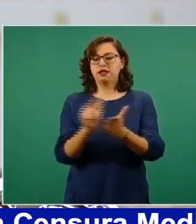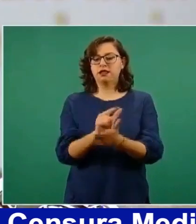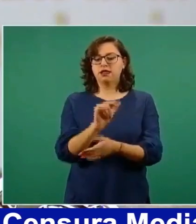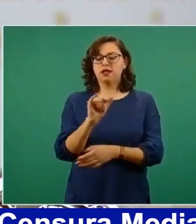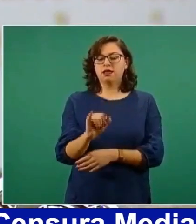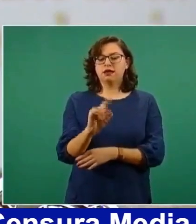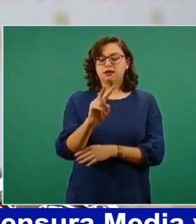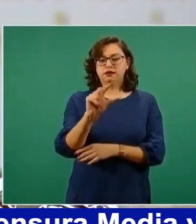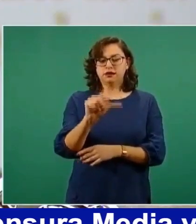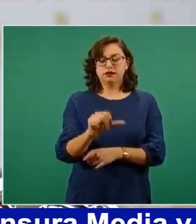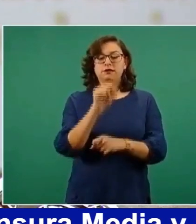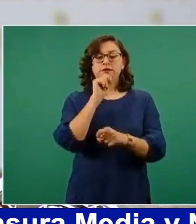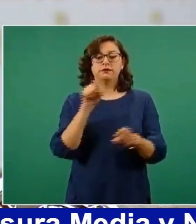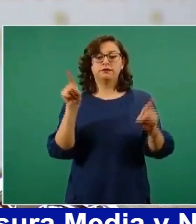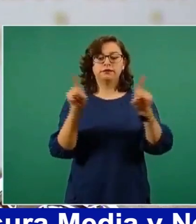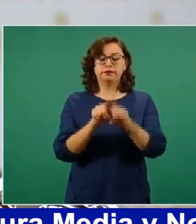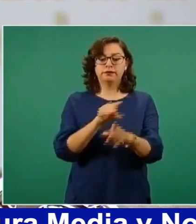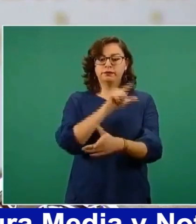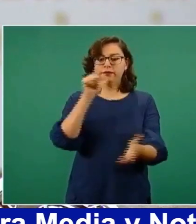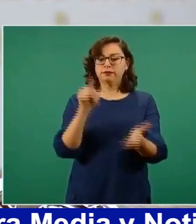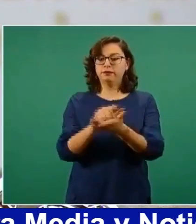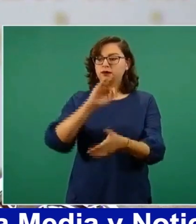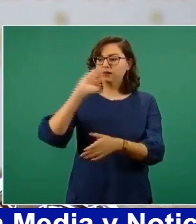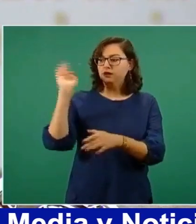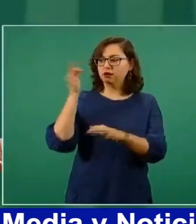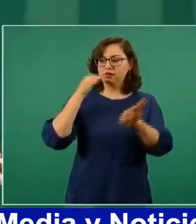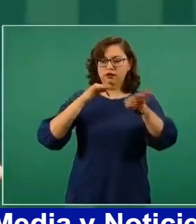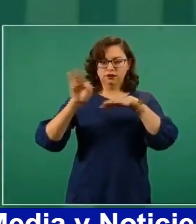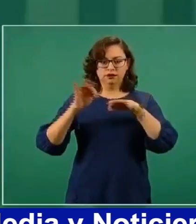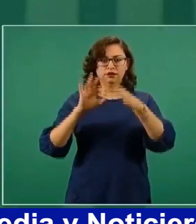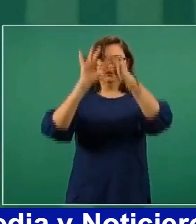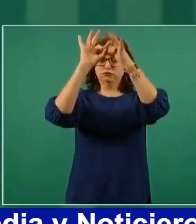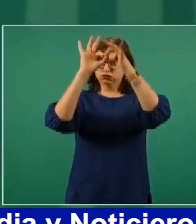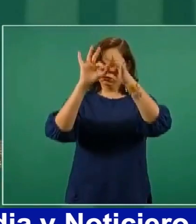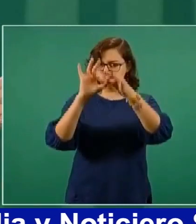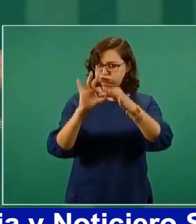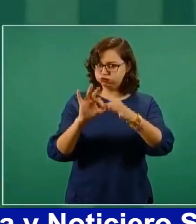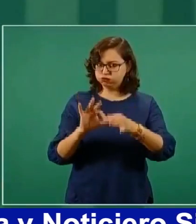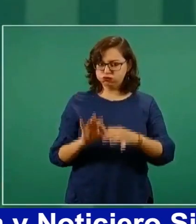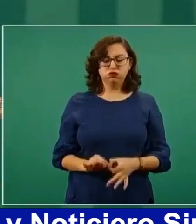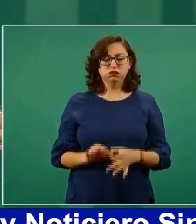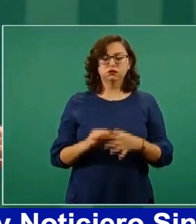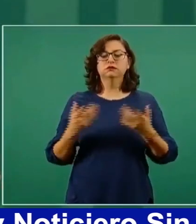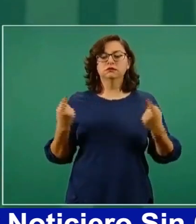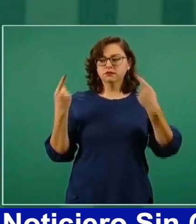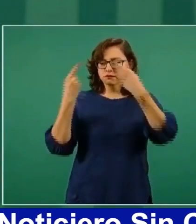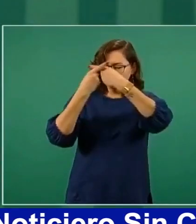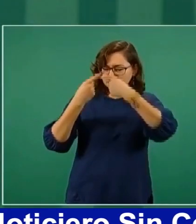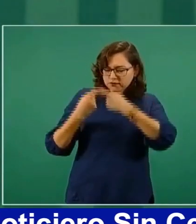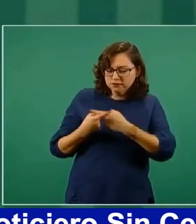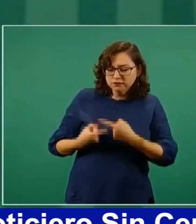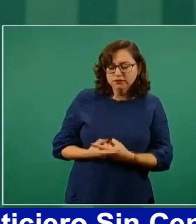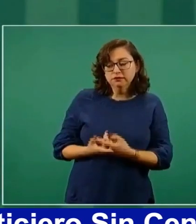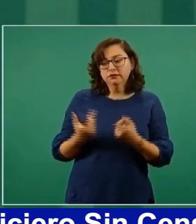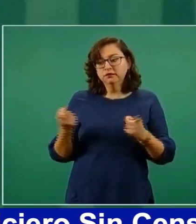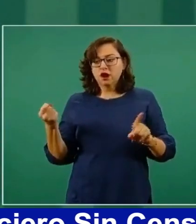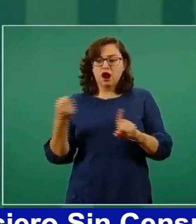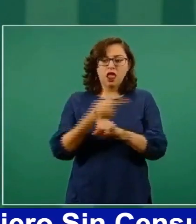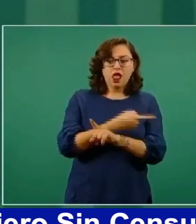esta simulación y defraudación fiscal, se homologan los criterios del Código Fiscal, de la ley